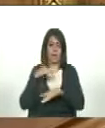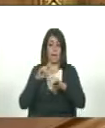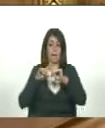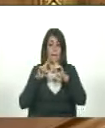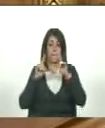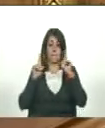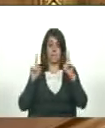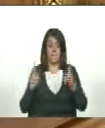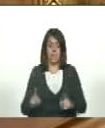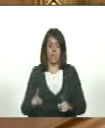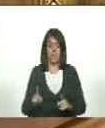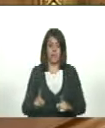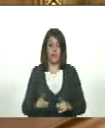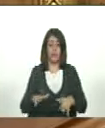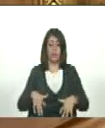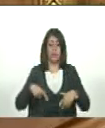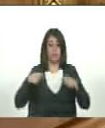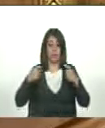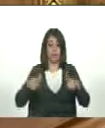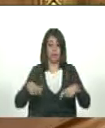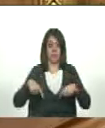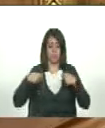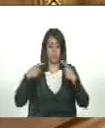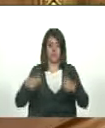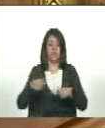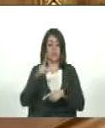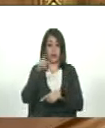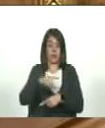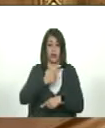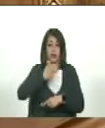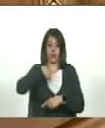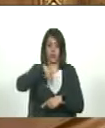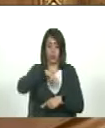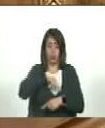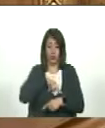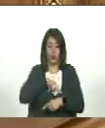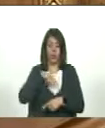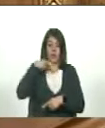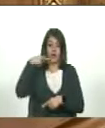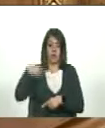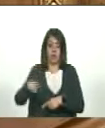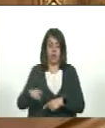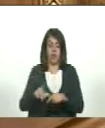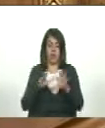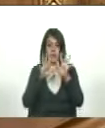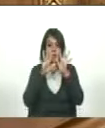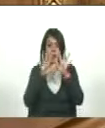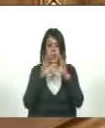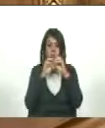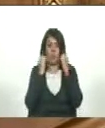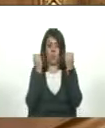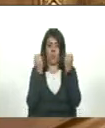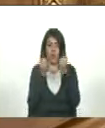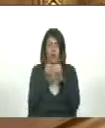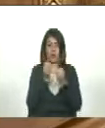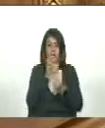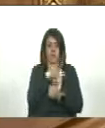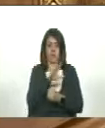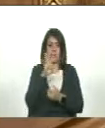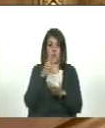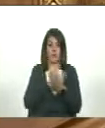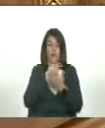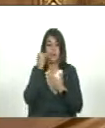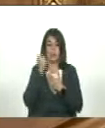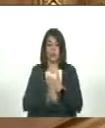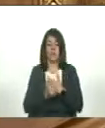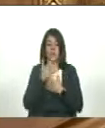pero que son los desembolsos, y ahí también nosotros vamos a tener 10 órganos y 34